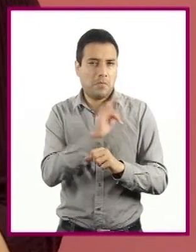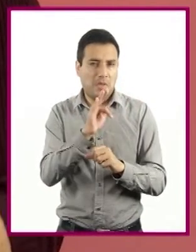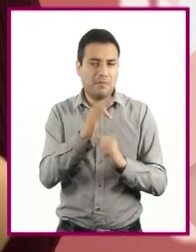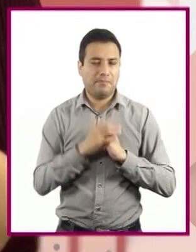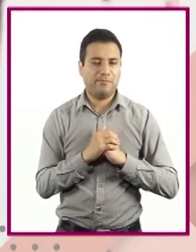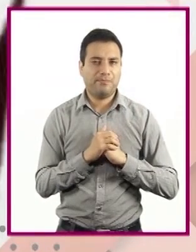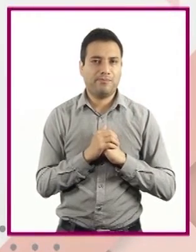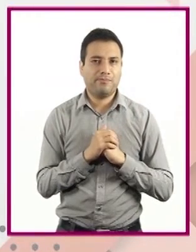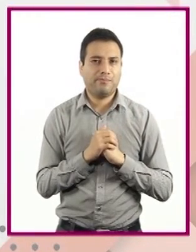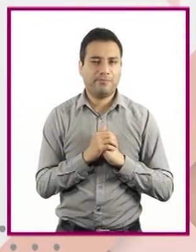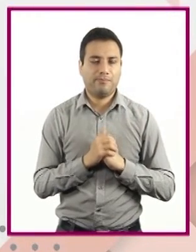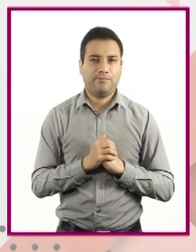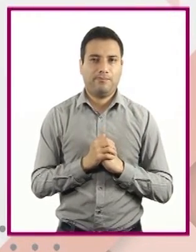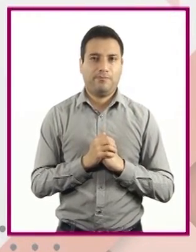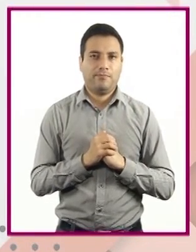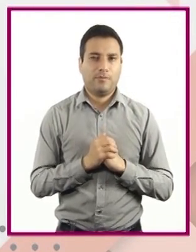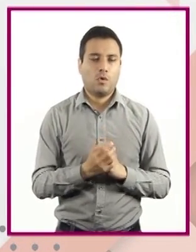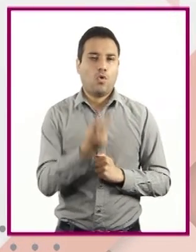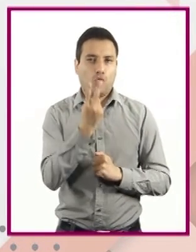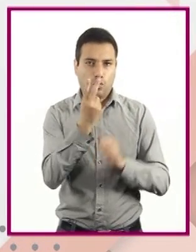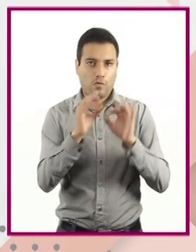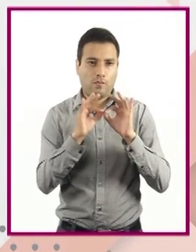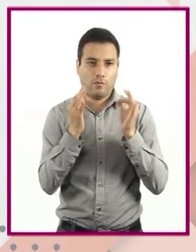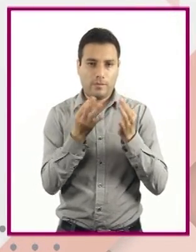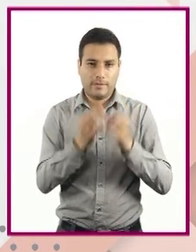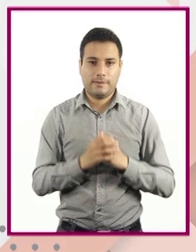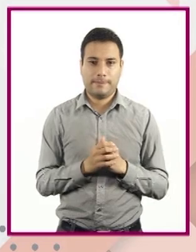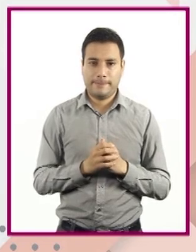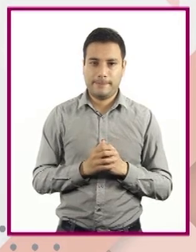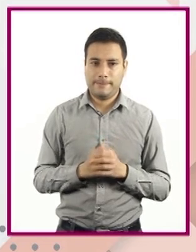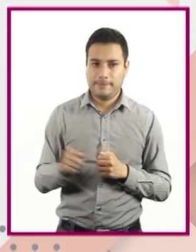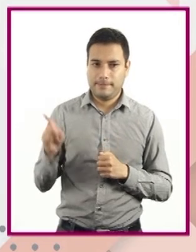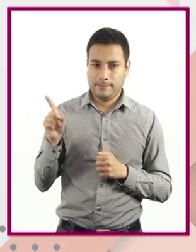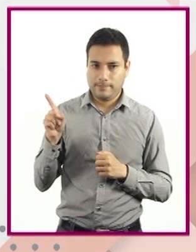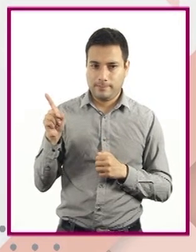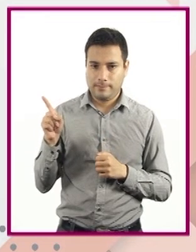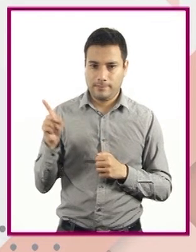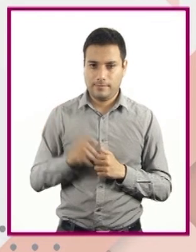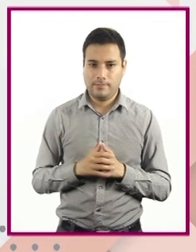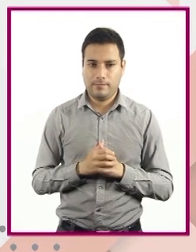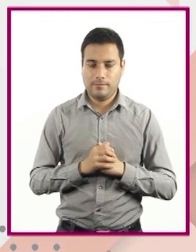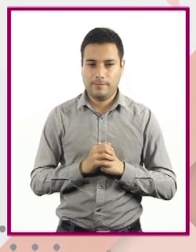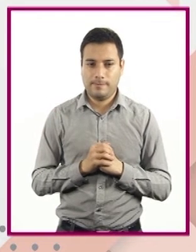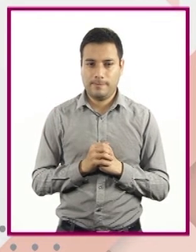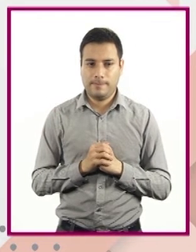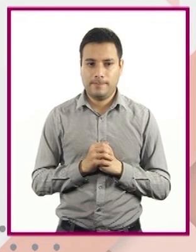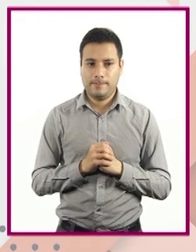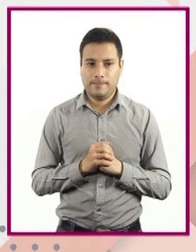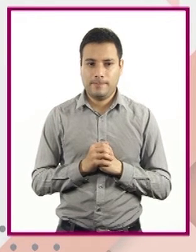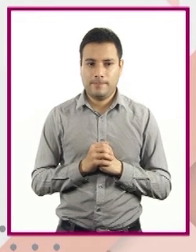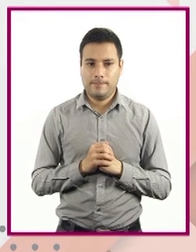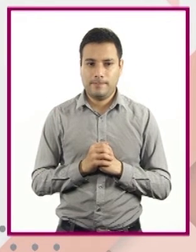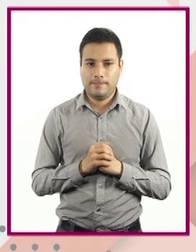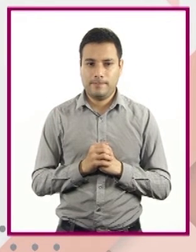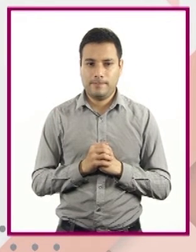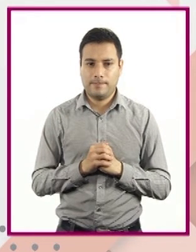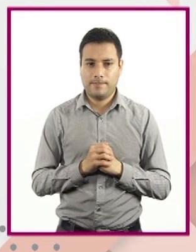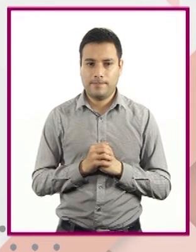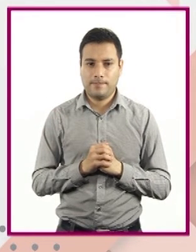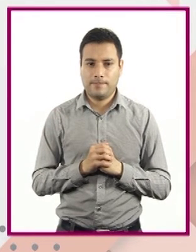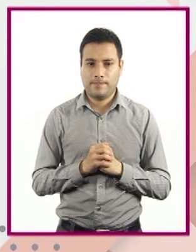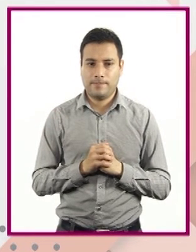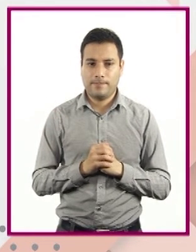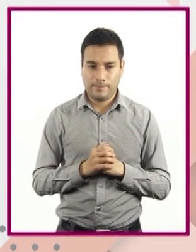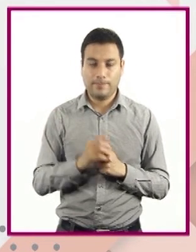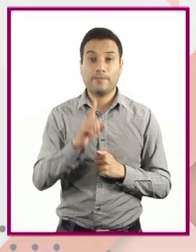fácilmente articulado de dos maneras. Lung Tan Hu Xue, estanque de dragón, cueva de tigre.